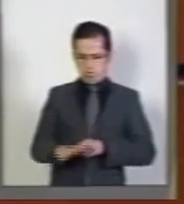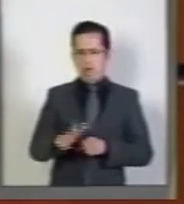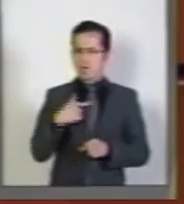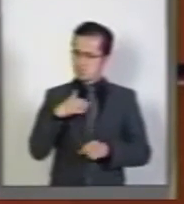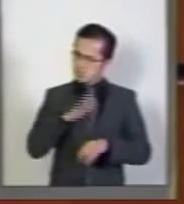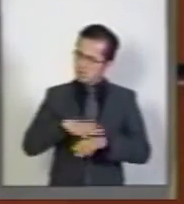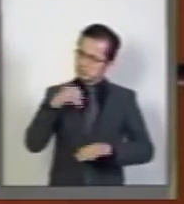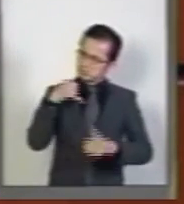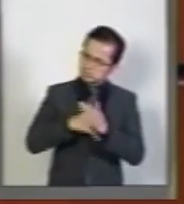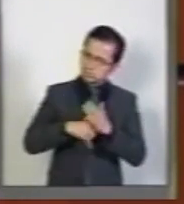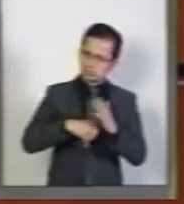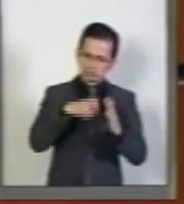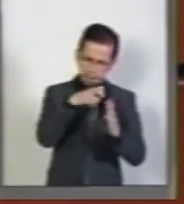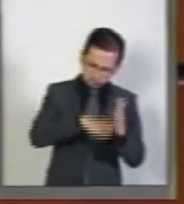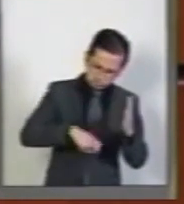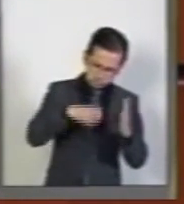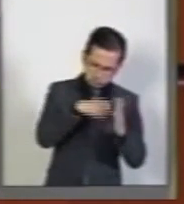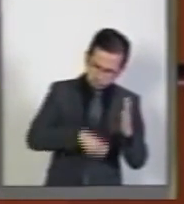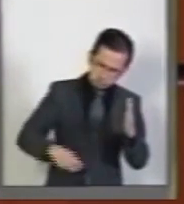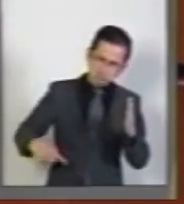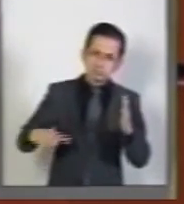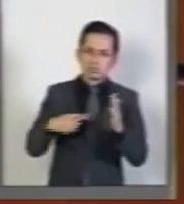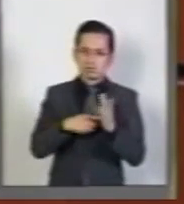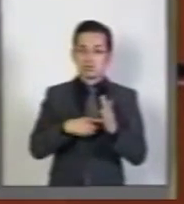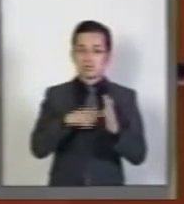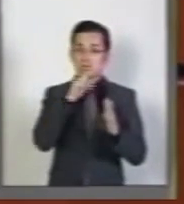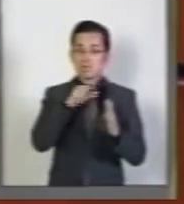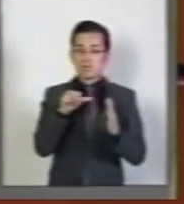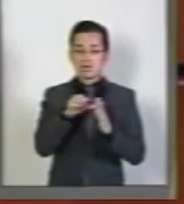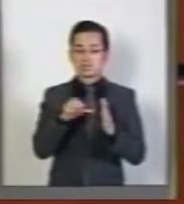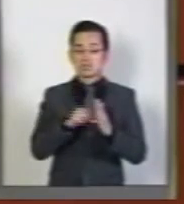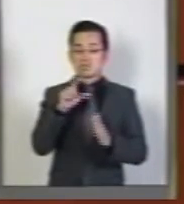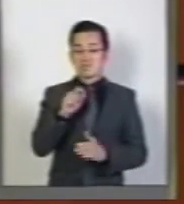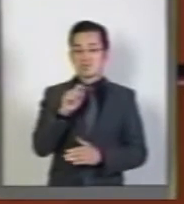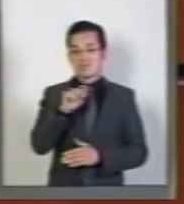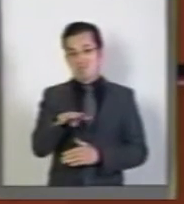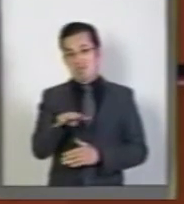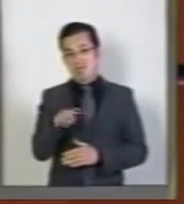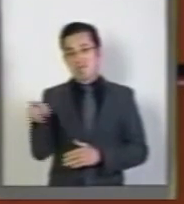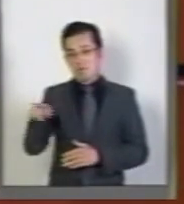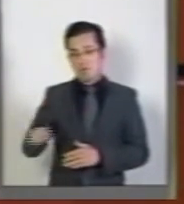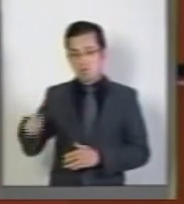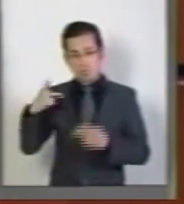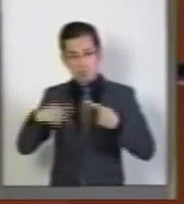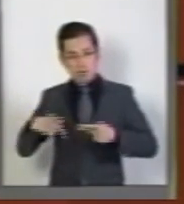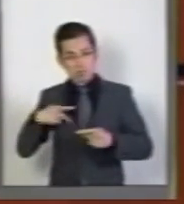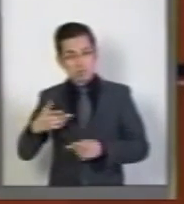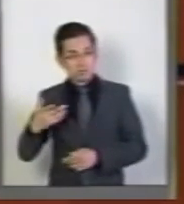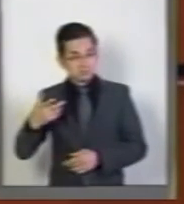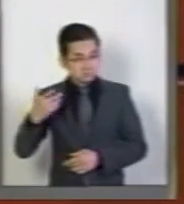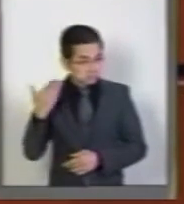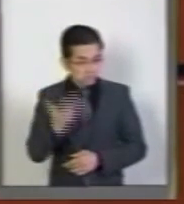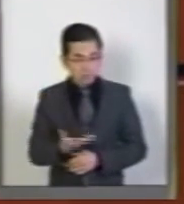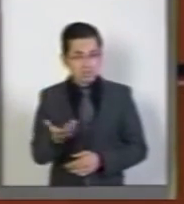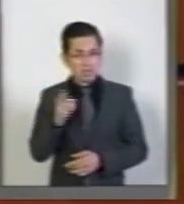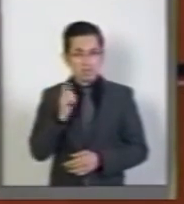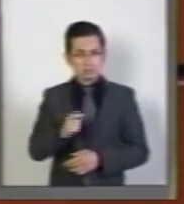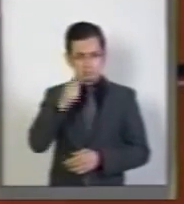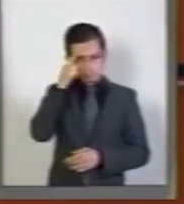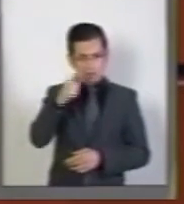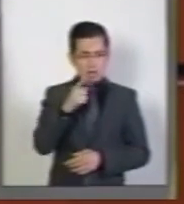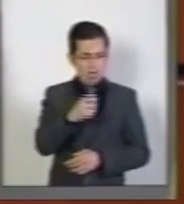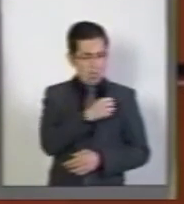29, que era una exigencia muy concreta de los ciudadanos. Es decir, hacer obligatorias, bajo los